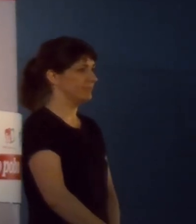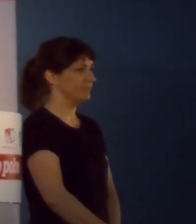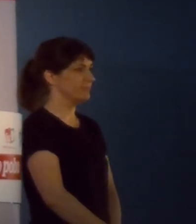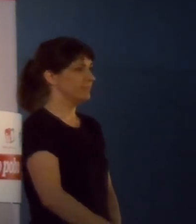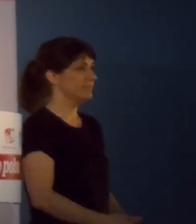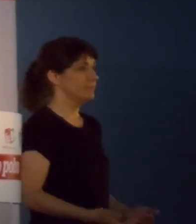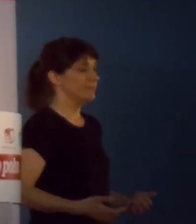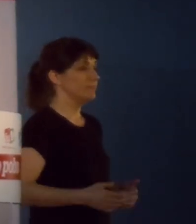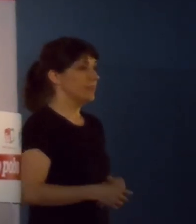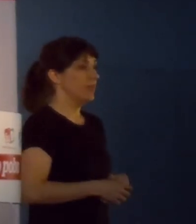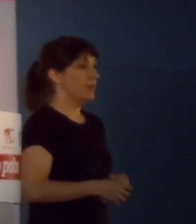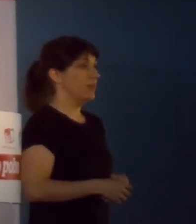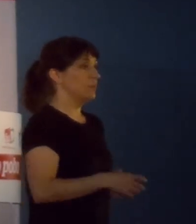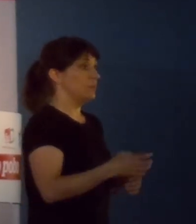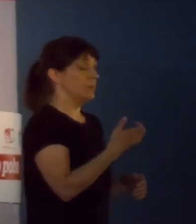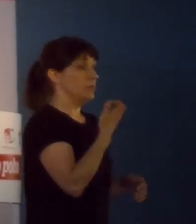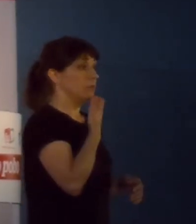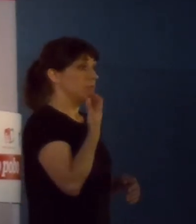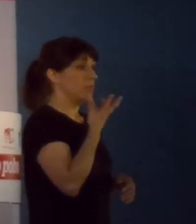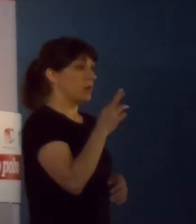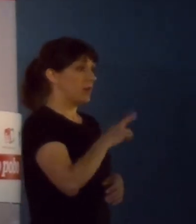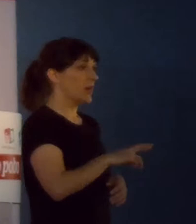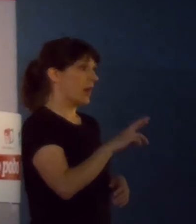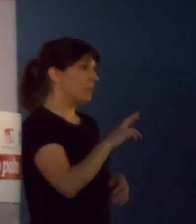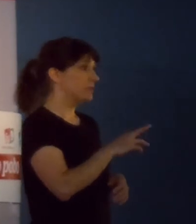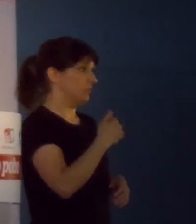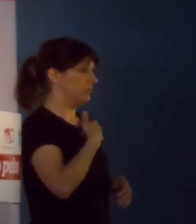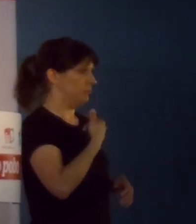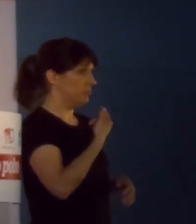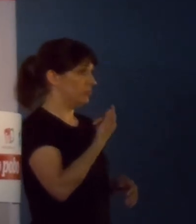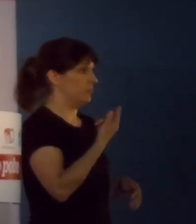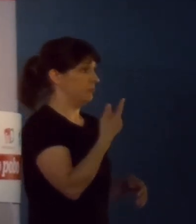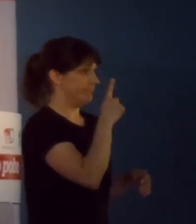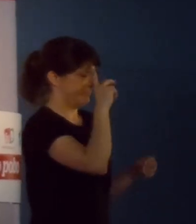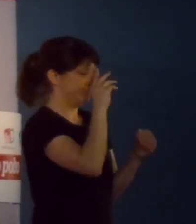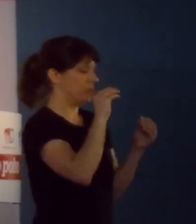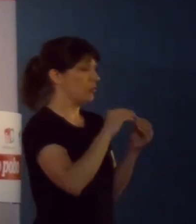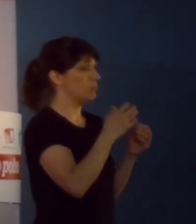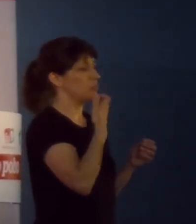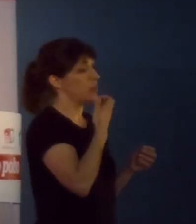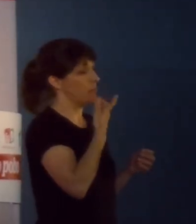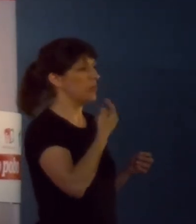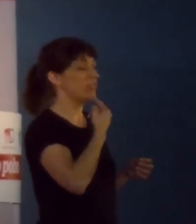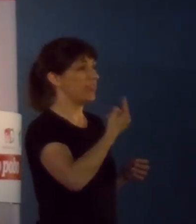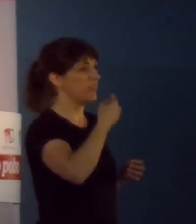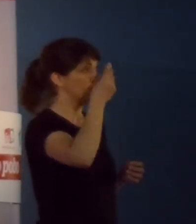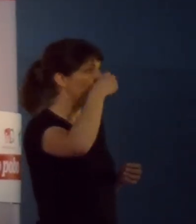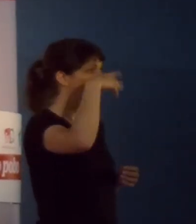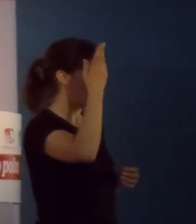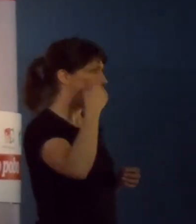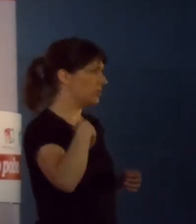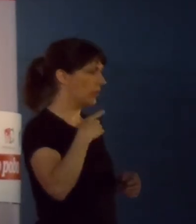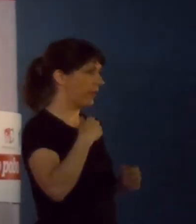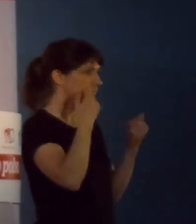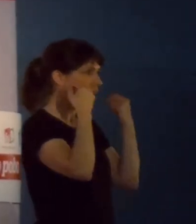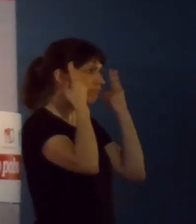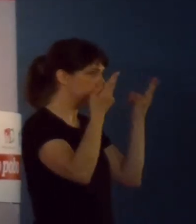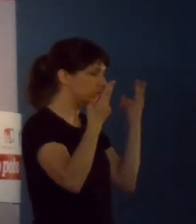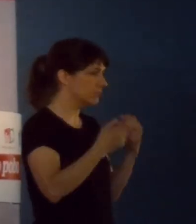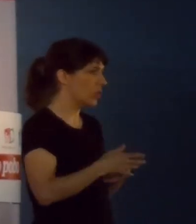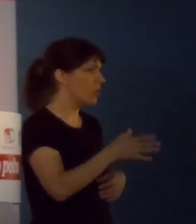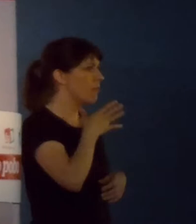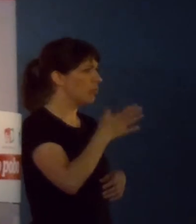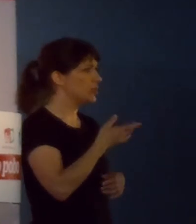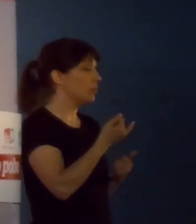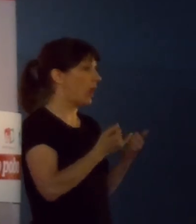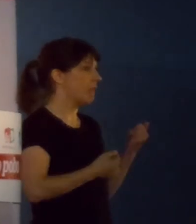Dicía o Ferro que a historia non se repite, e estou completamente de acordo, pode que a historia se repite un dito reaccionario, porque a reacción, a